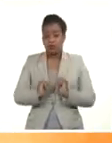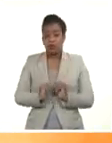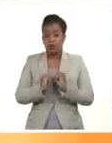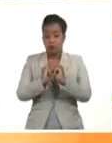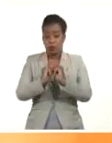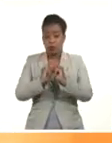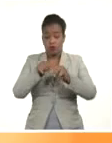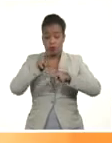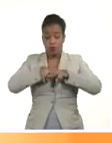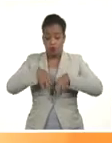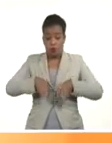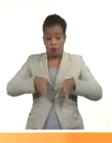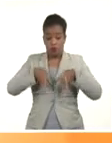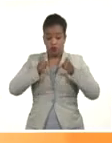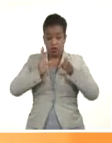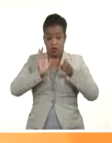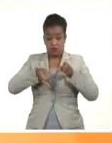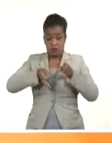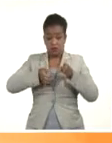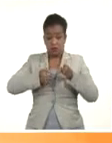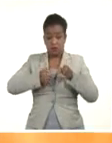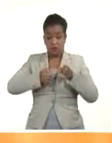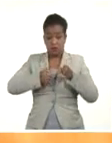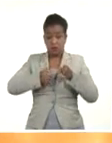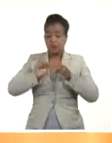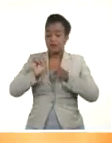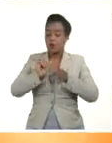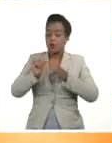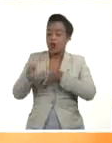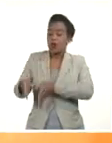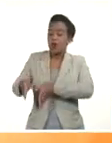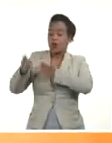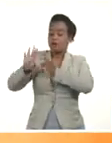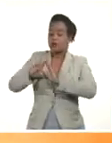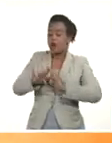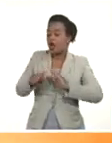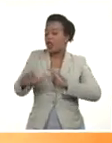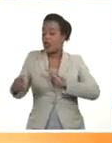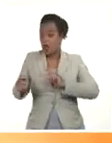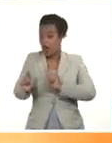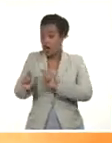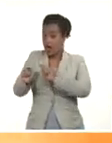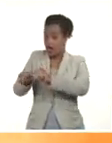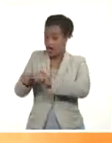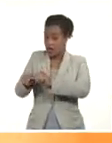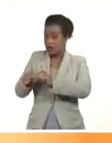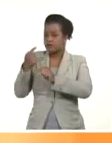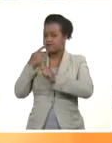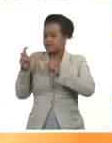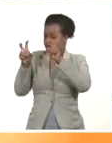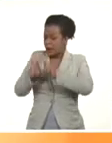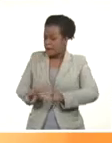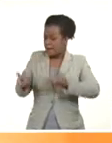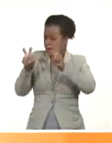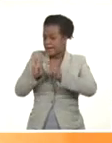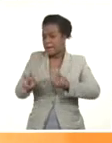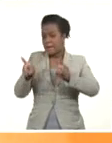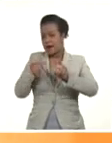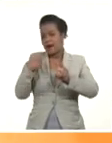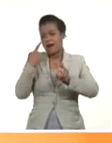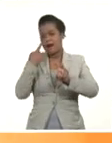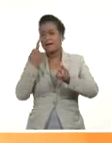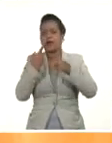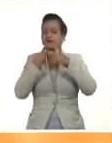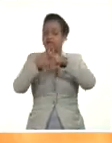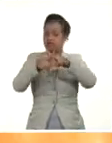Hotel Saratoga como en los edificios de viviendas colindantes se realiza la revisión técnica para evaluar su reparación